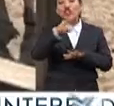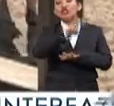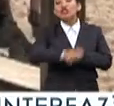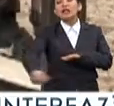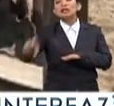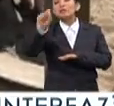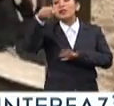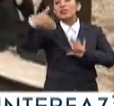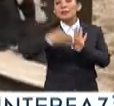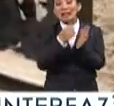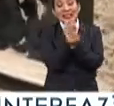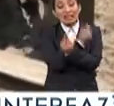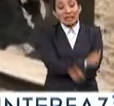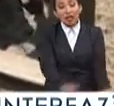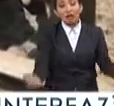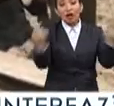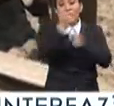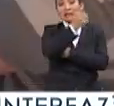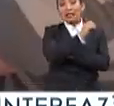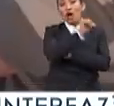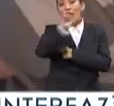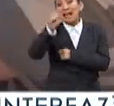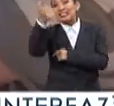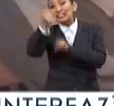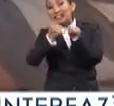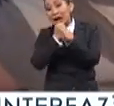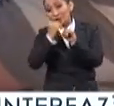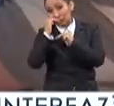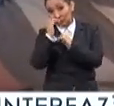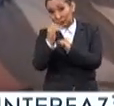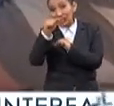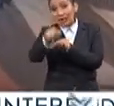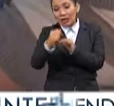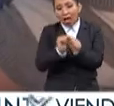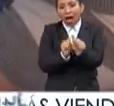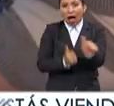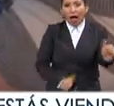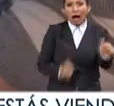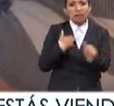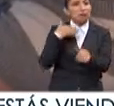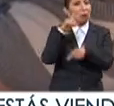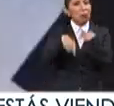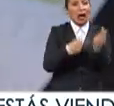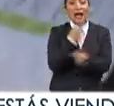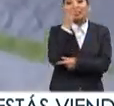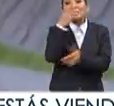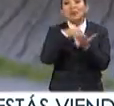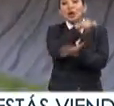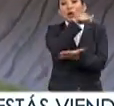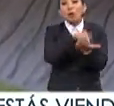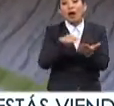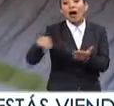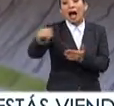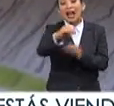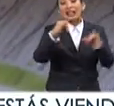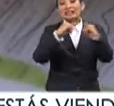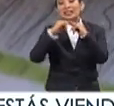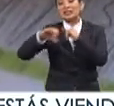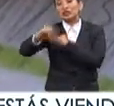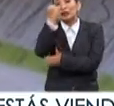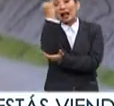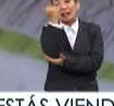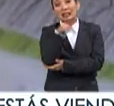220 mil niños entre 0 y 6 años y un rezago estimado de 3.000 lugares en los institutos